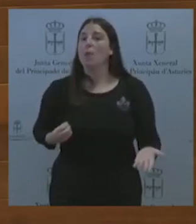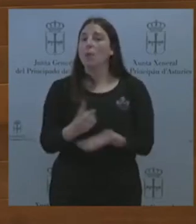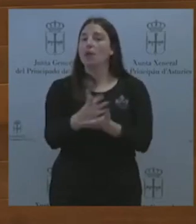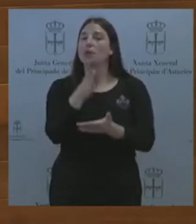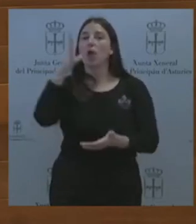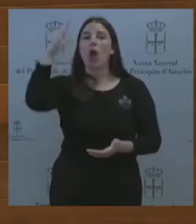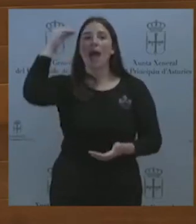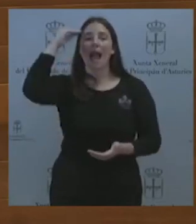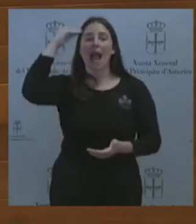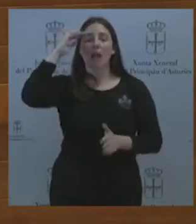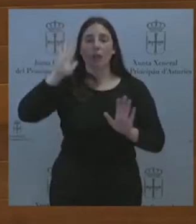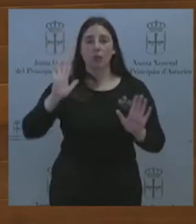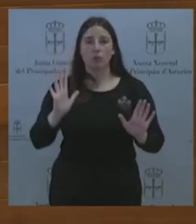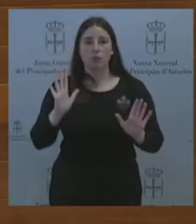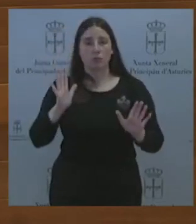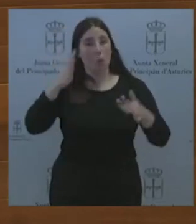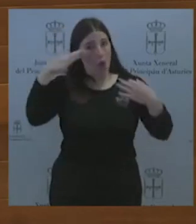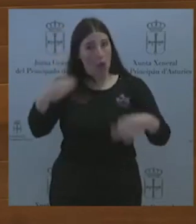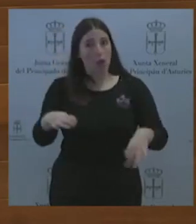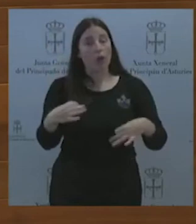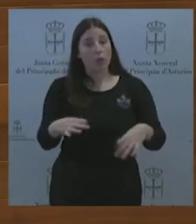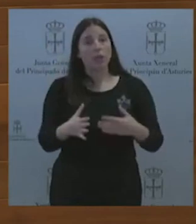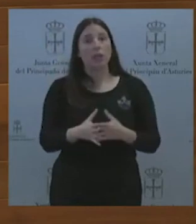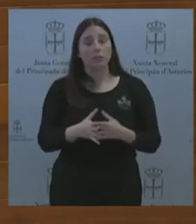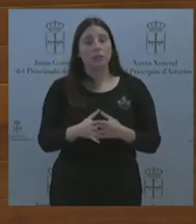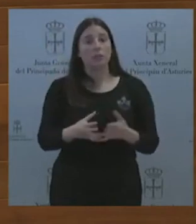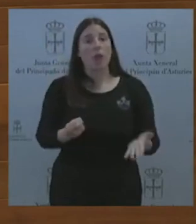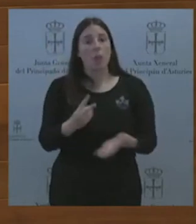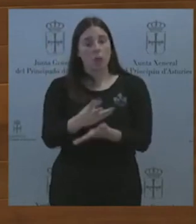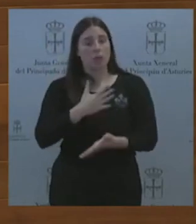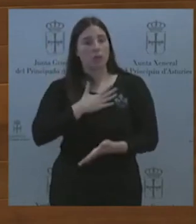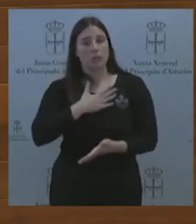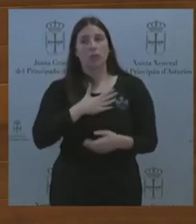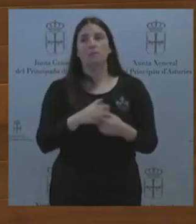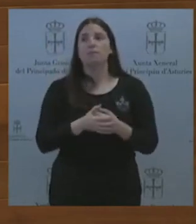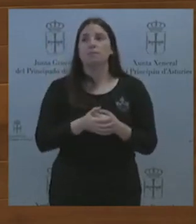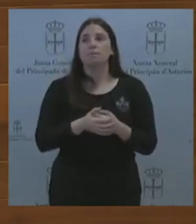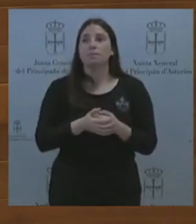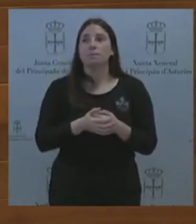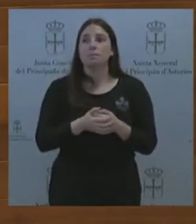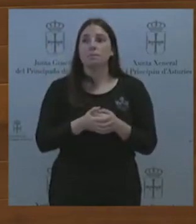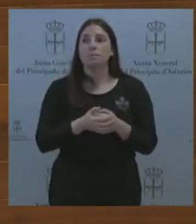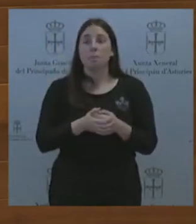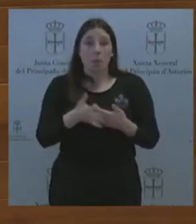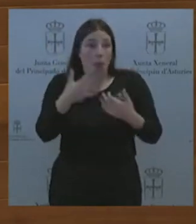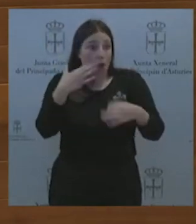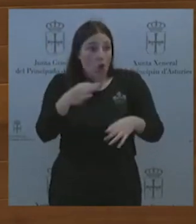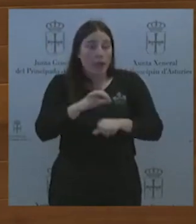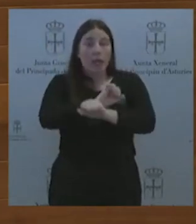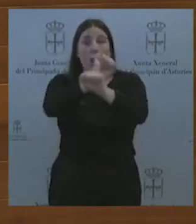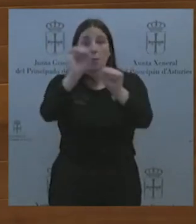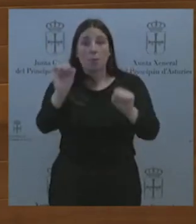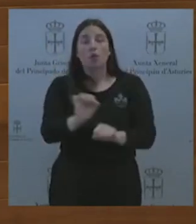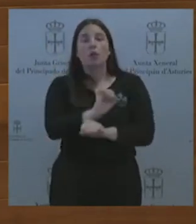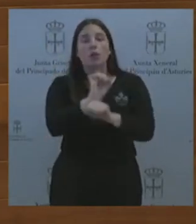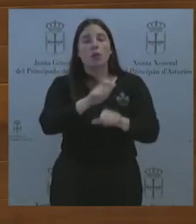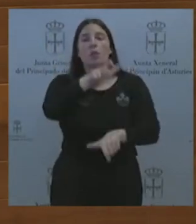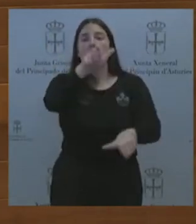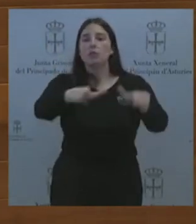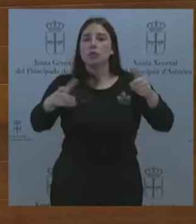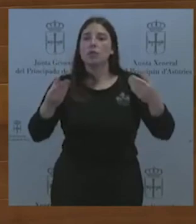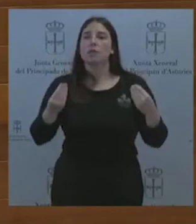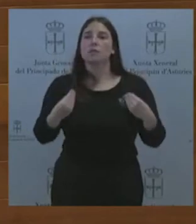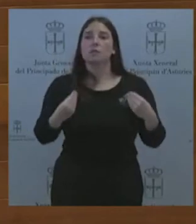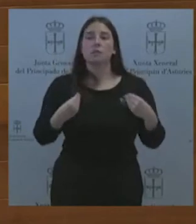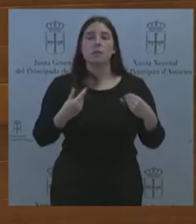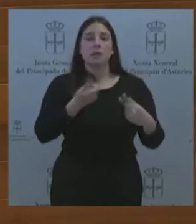Apuesta por la razón. El sentido común, la protección de los españoles, la igualdad y la